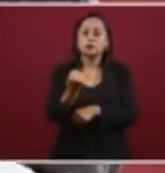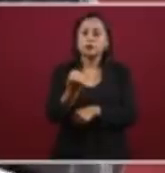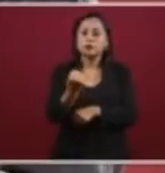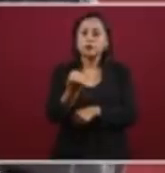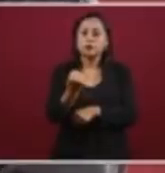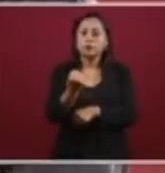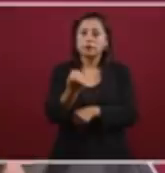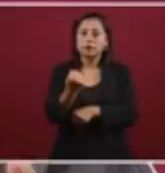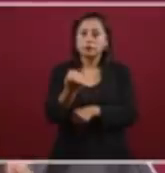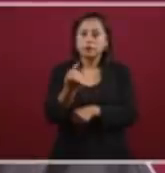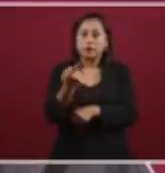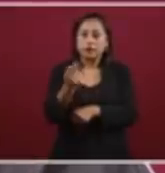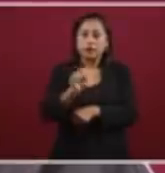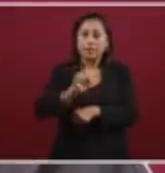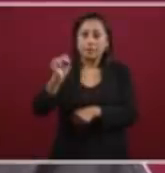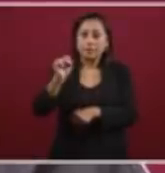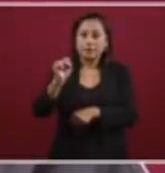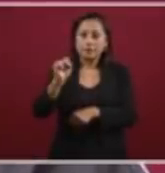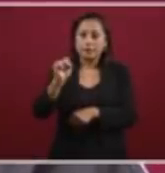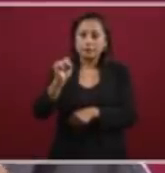es la más baja